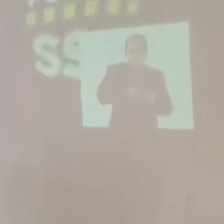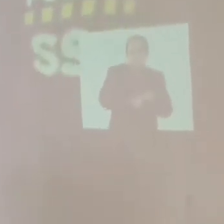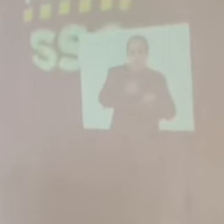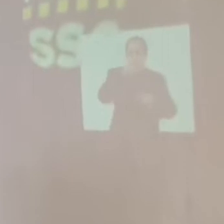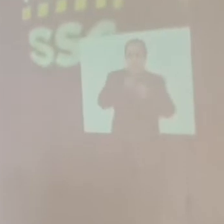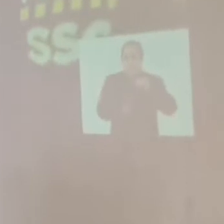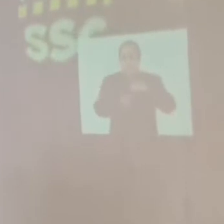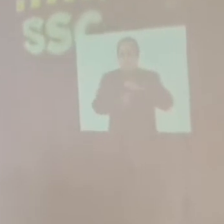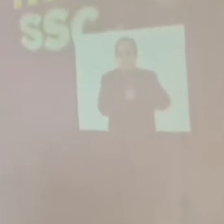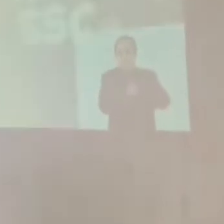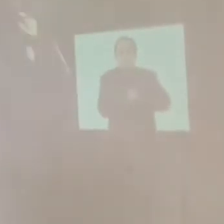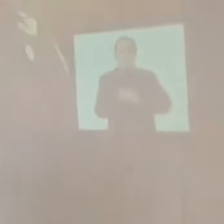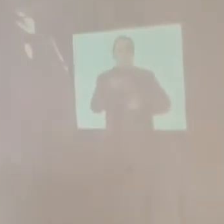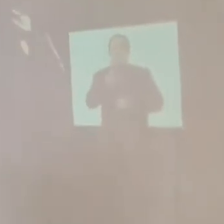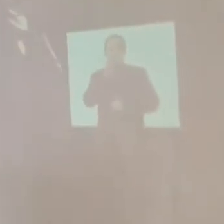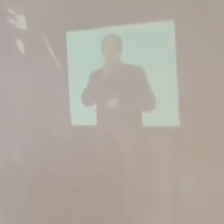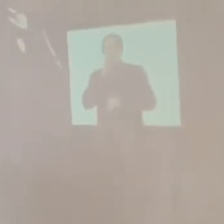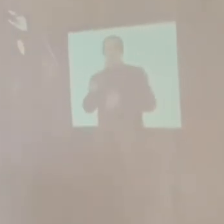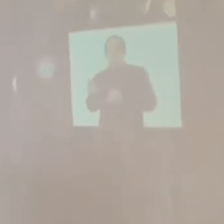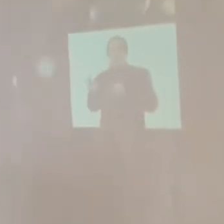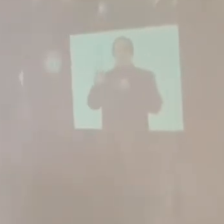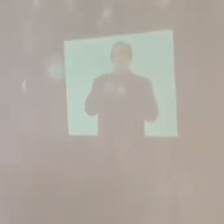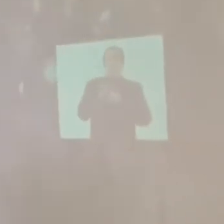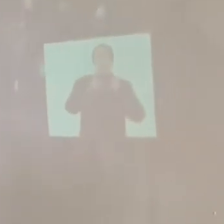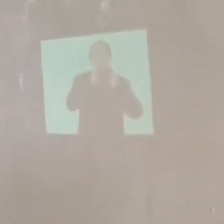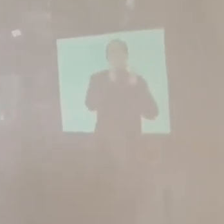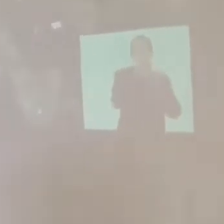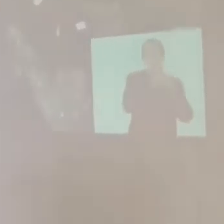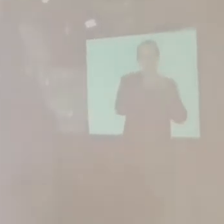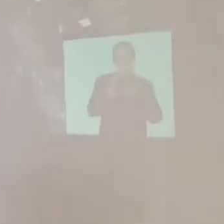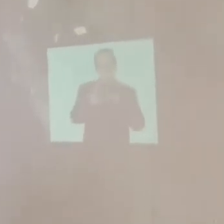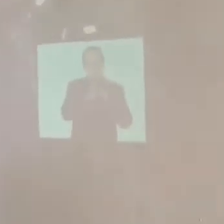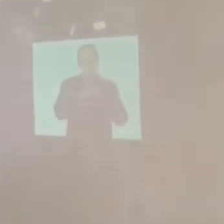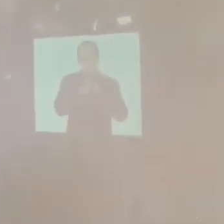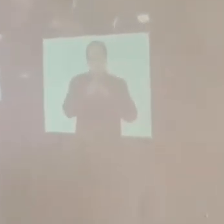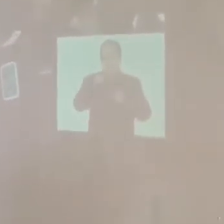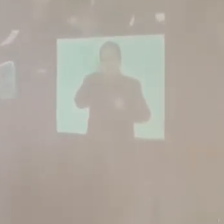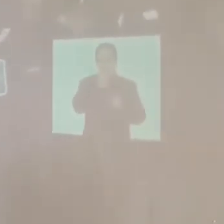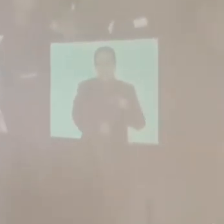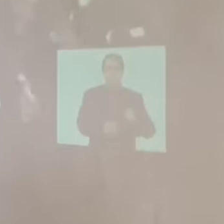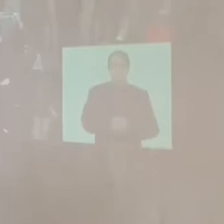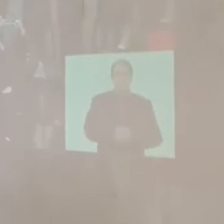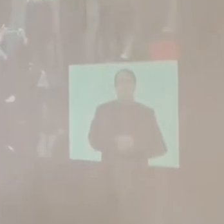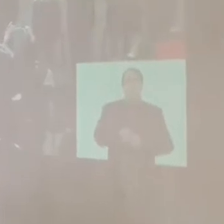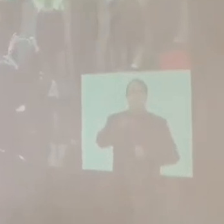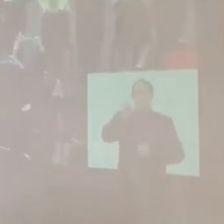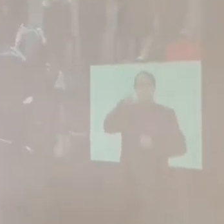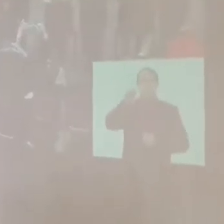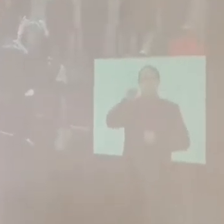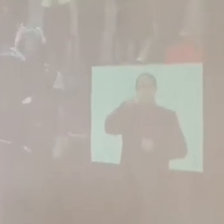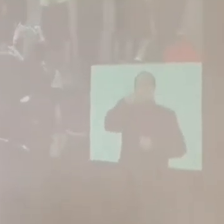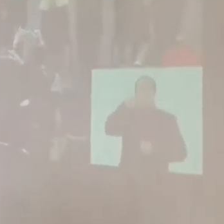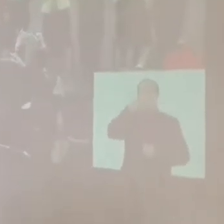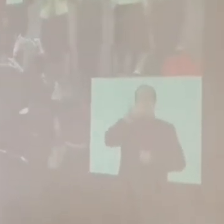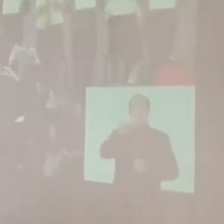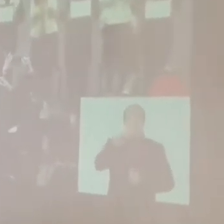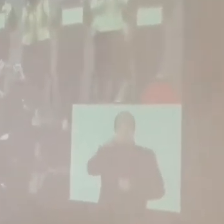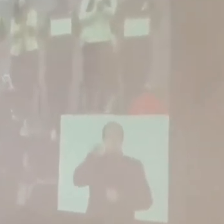todo aquella en donde la policía estaba coludida con el crimen. De acuerdo al INEGI, esto es un dato que el día de ayer